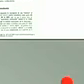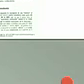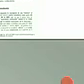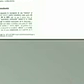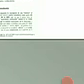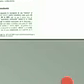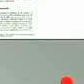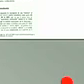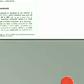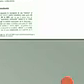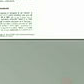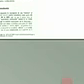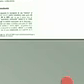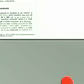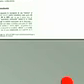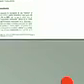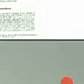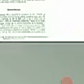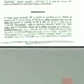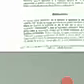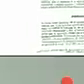Solarte. Pero él quiere